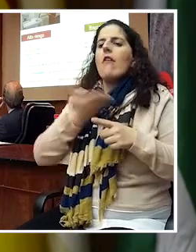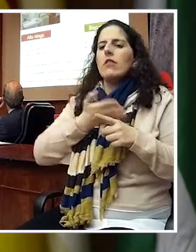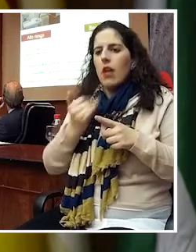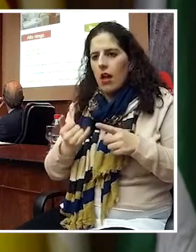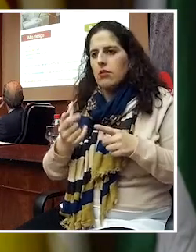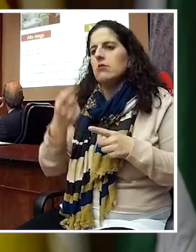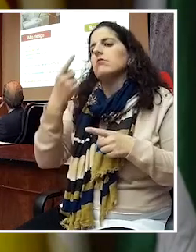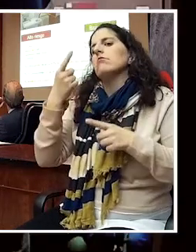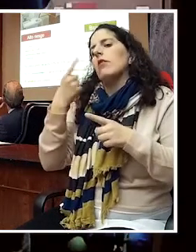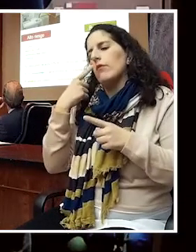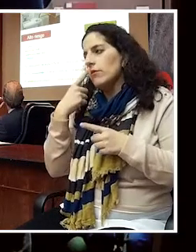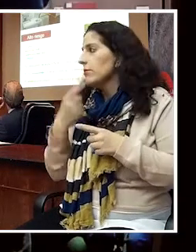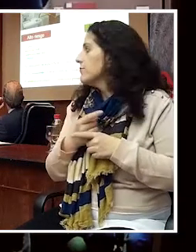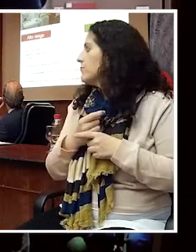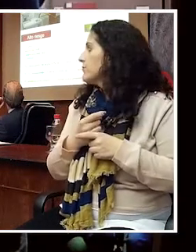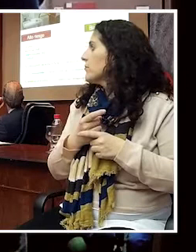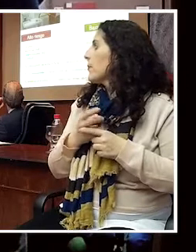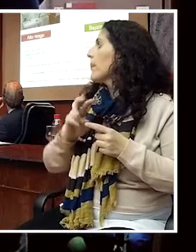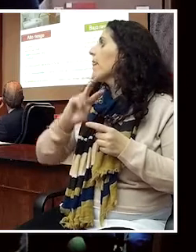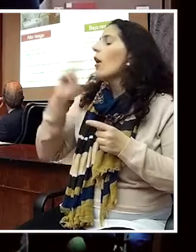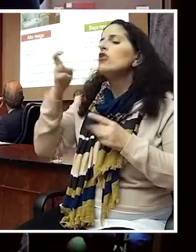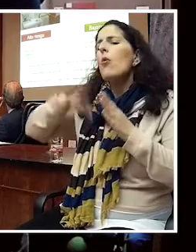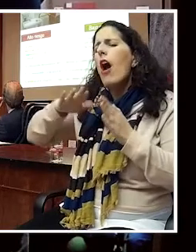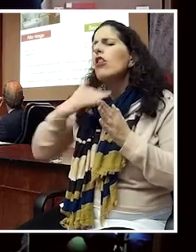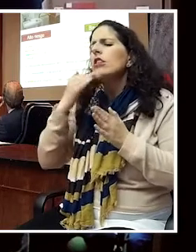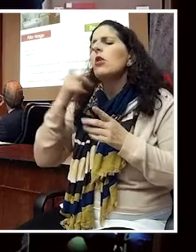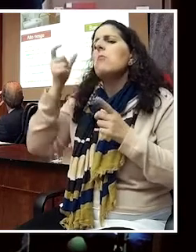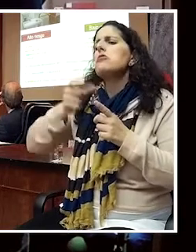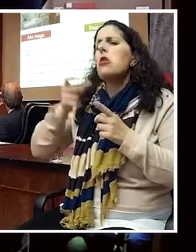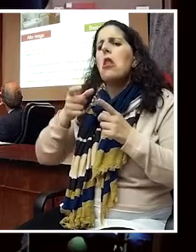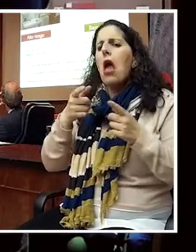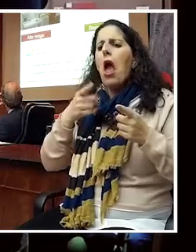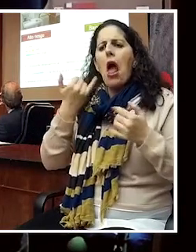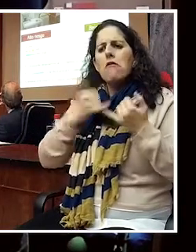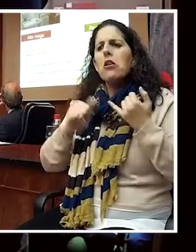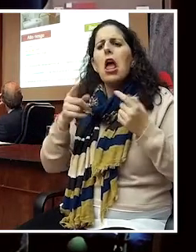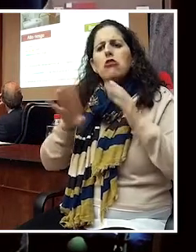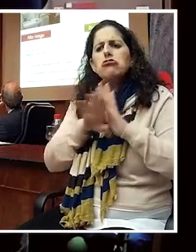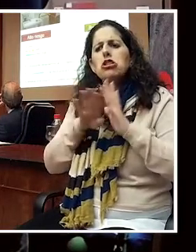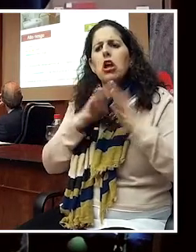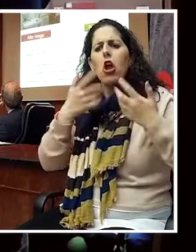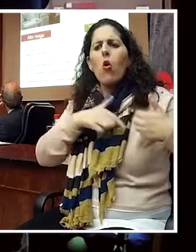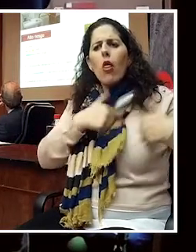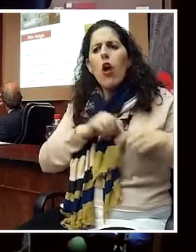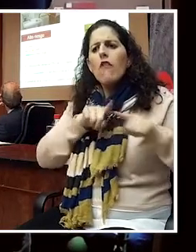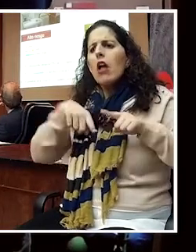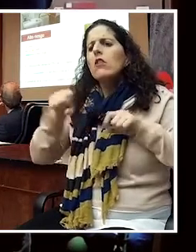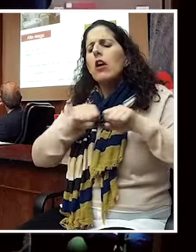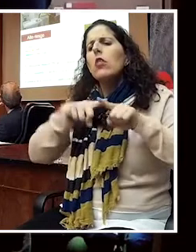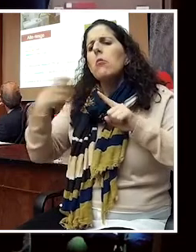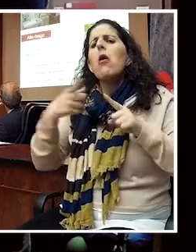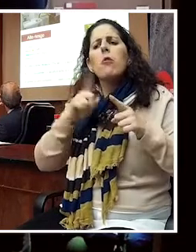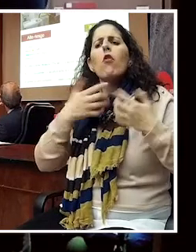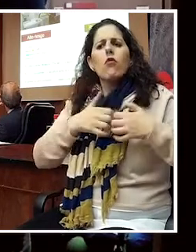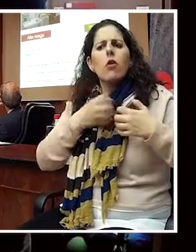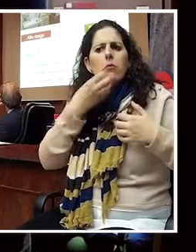con la actividad física. Por el contrario, bajo riesgo, pues son pacientes con fracción de eyección por encima del 50%, con buena capacidad funcional, y que